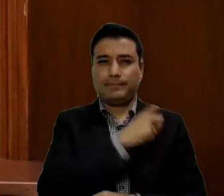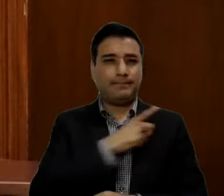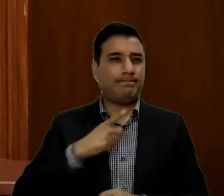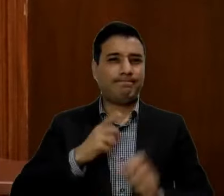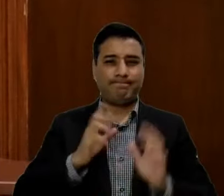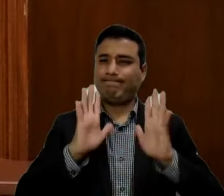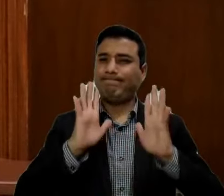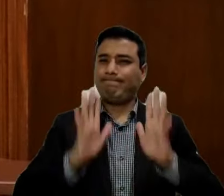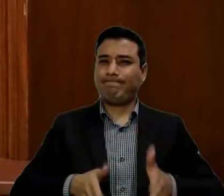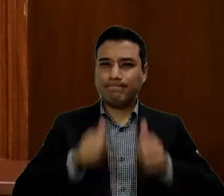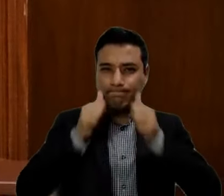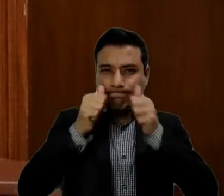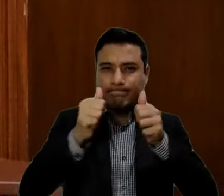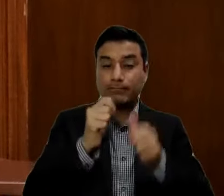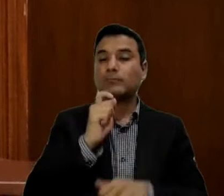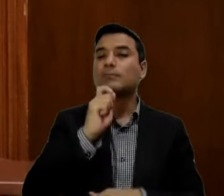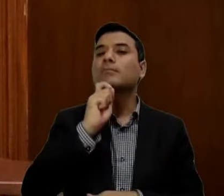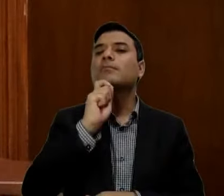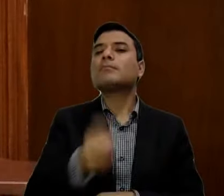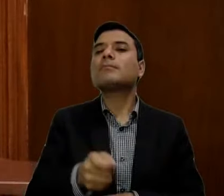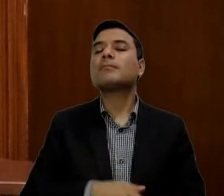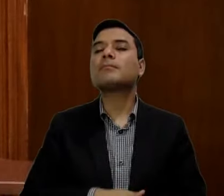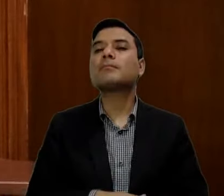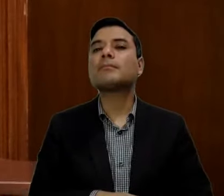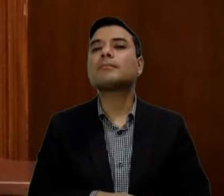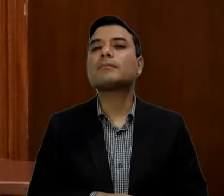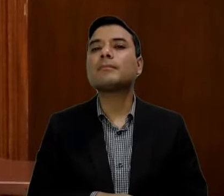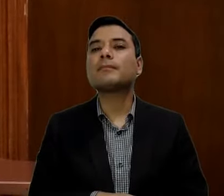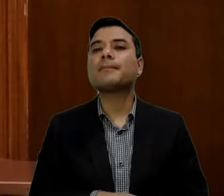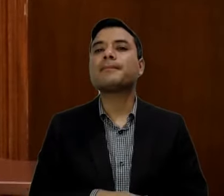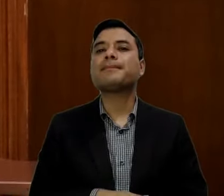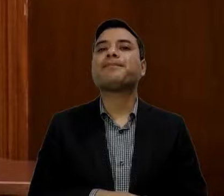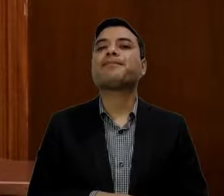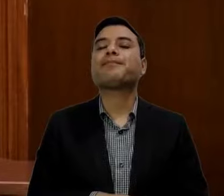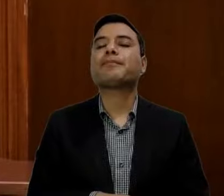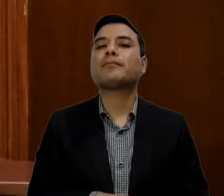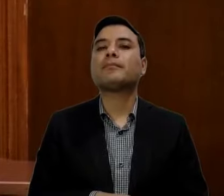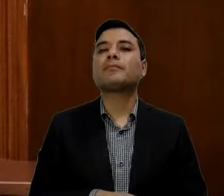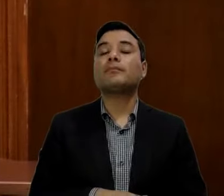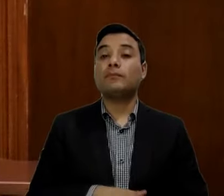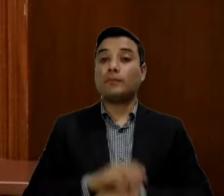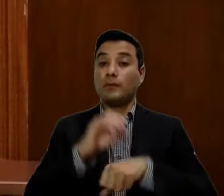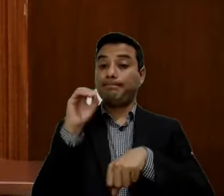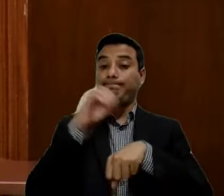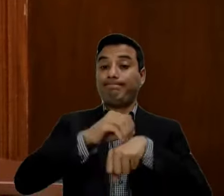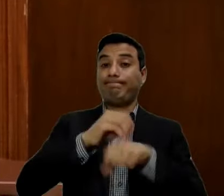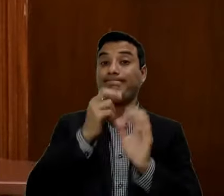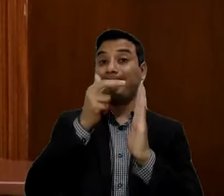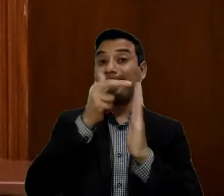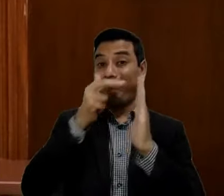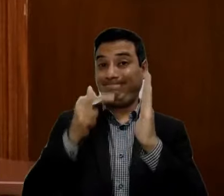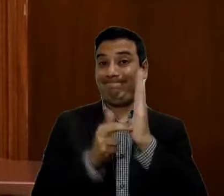poderes es la modalidad, la regularización e incluso